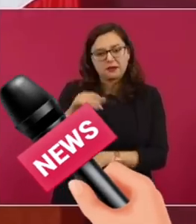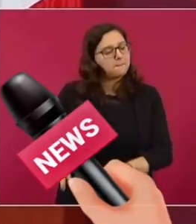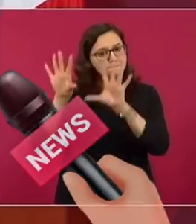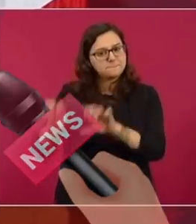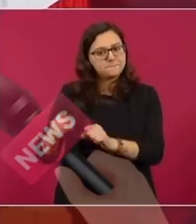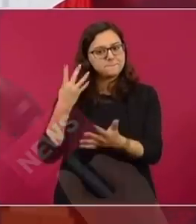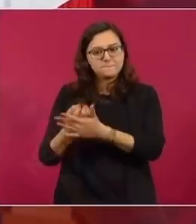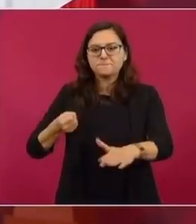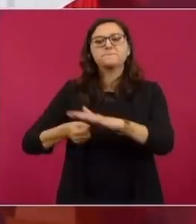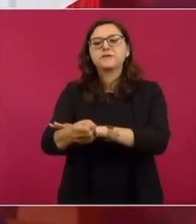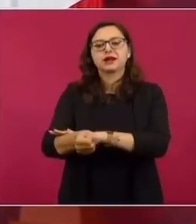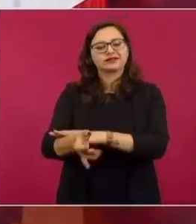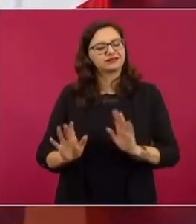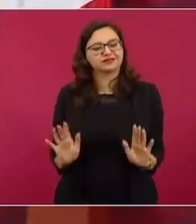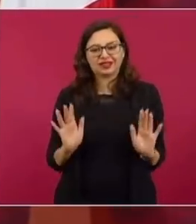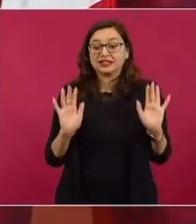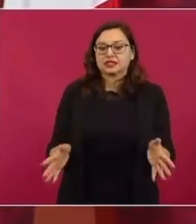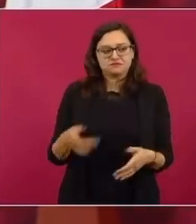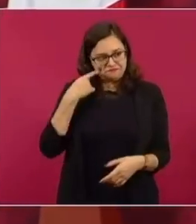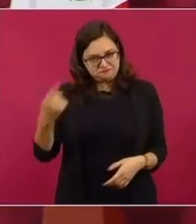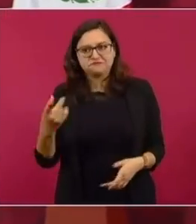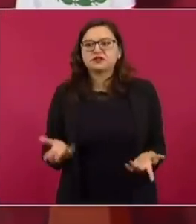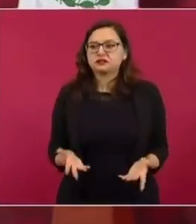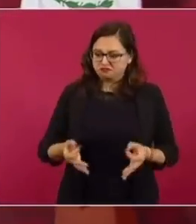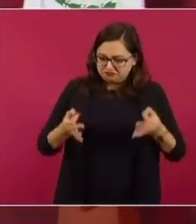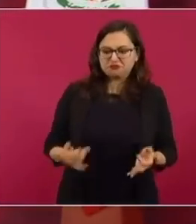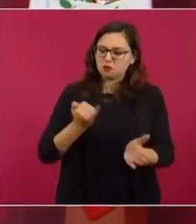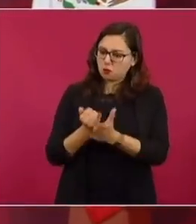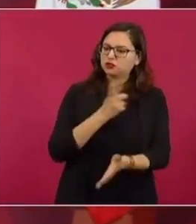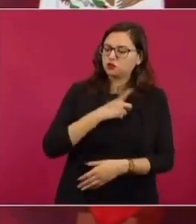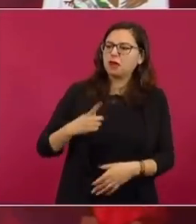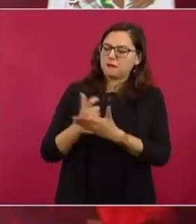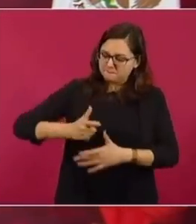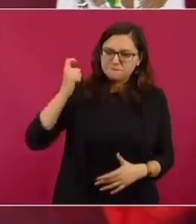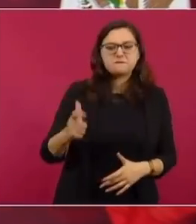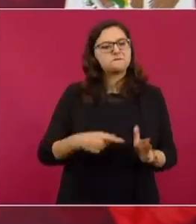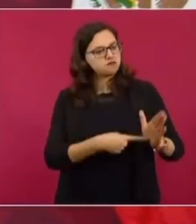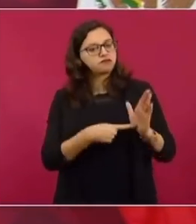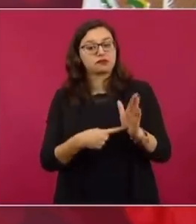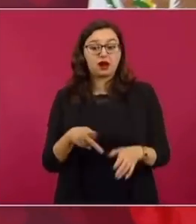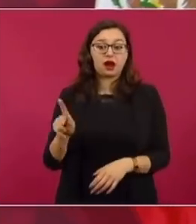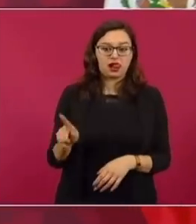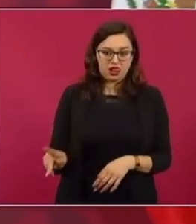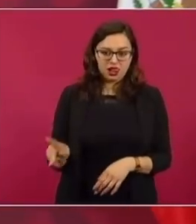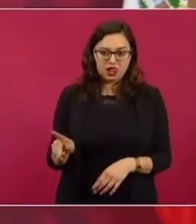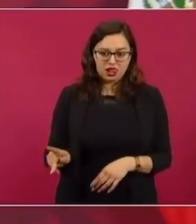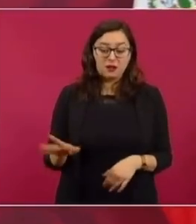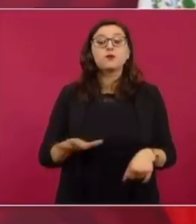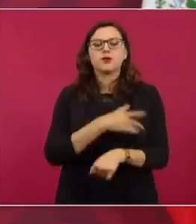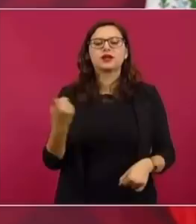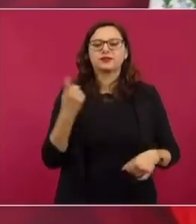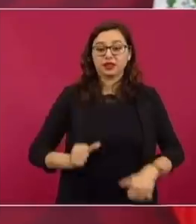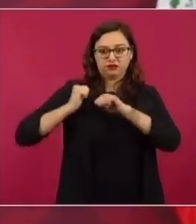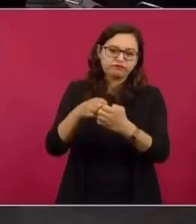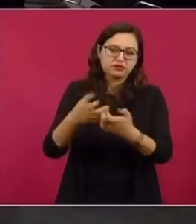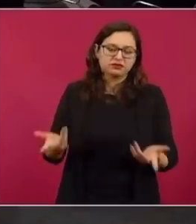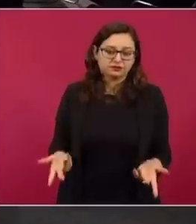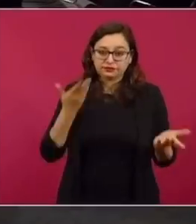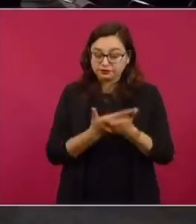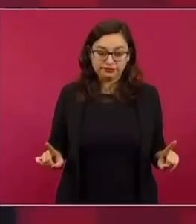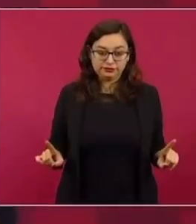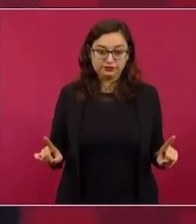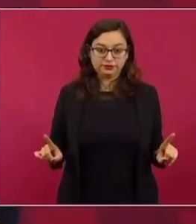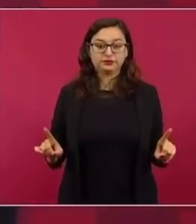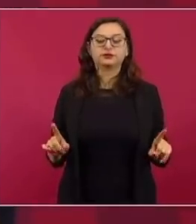y aparentar de que se estaba combatiendo la evasión fiscal, ¿no? Y a los de mero arriba no se les tocaba. Ahora